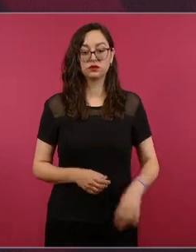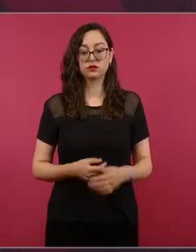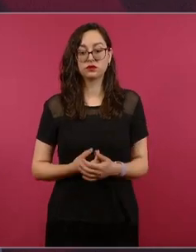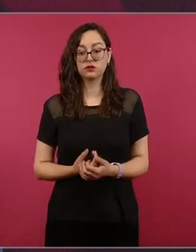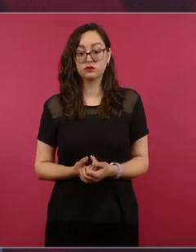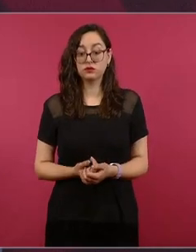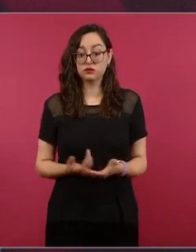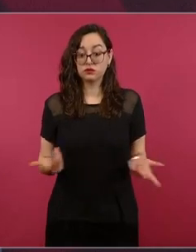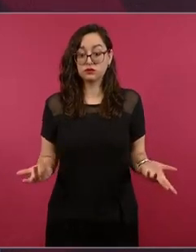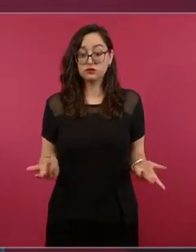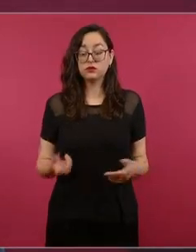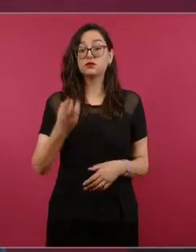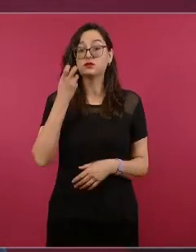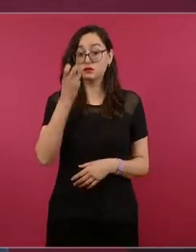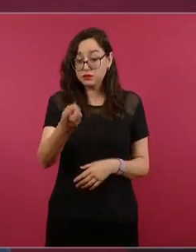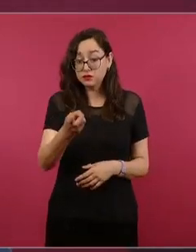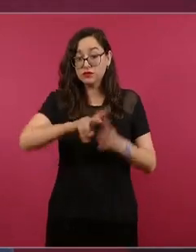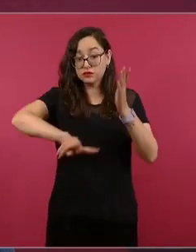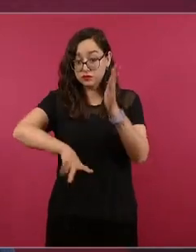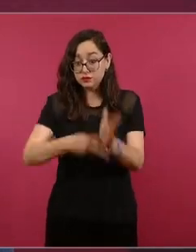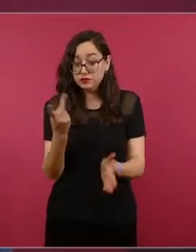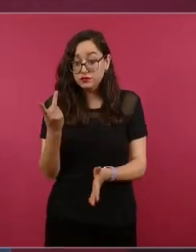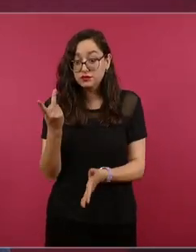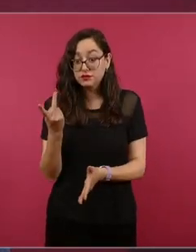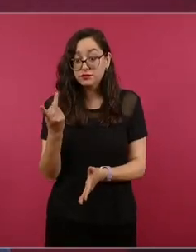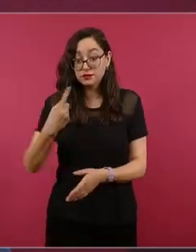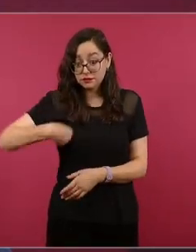Eso ya no sucede,